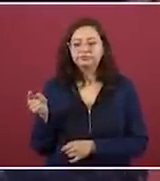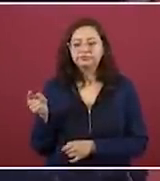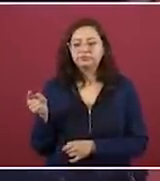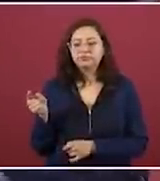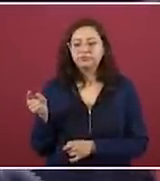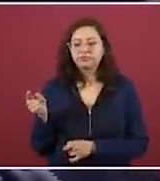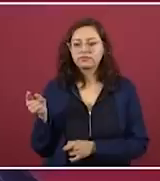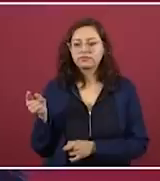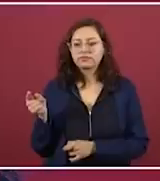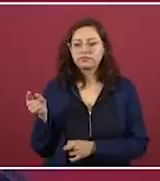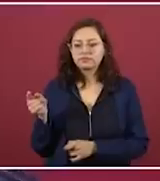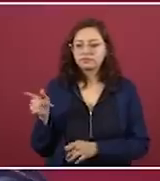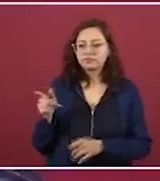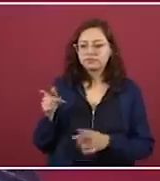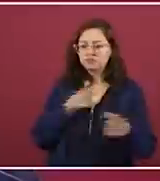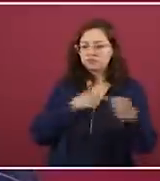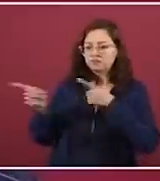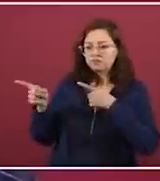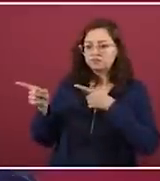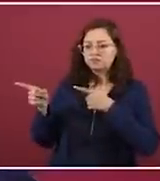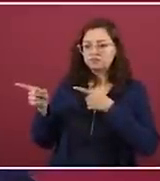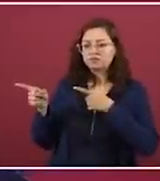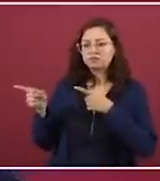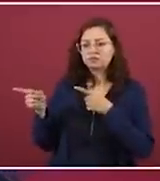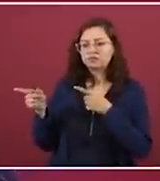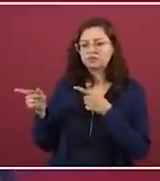y fue agredido